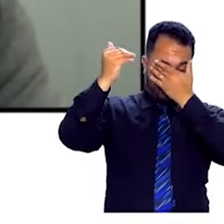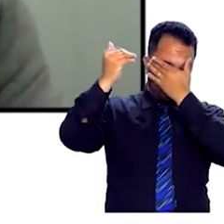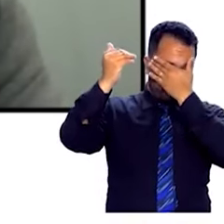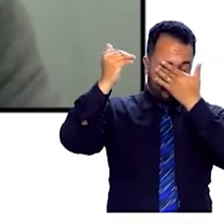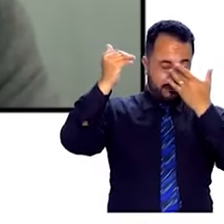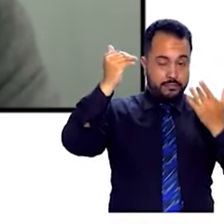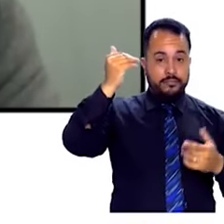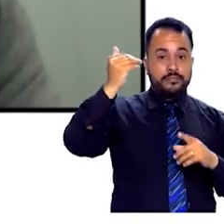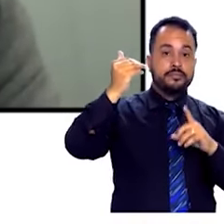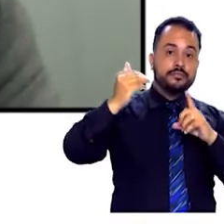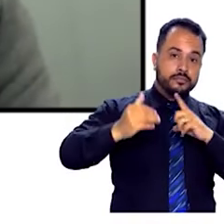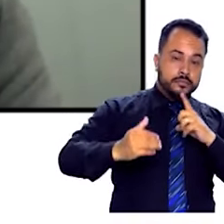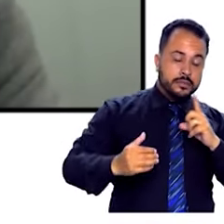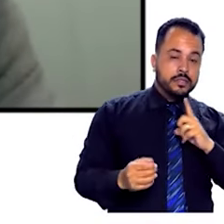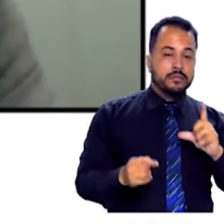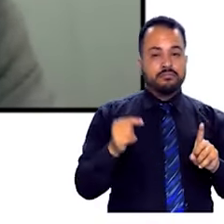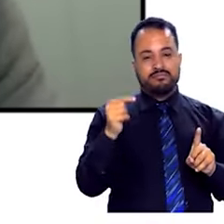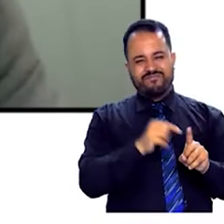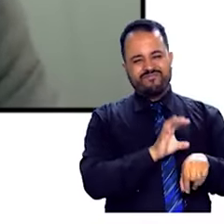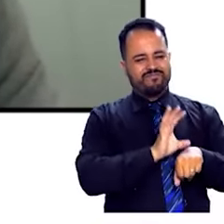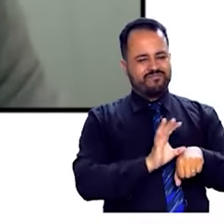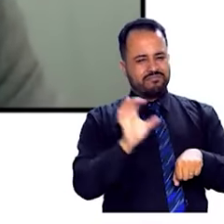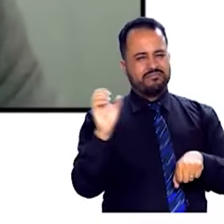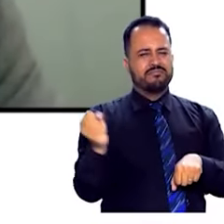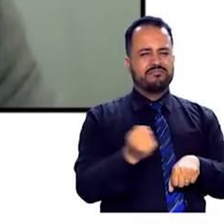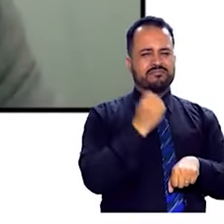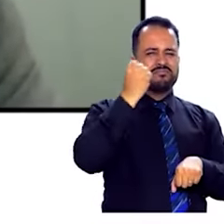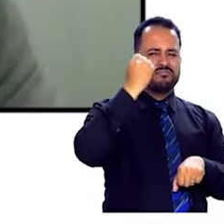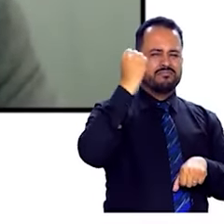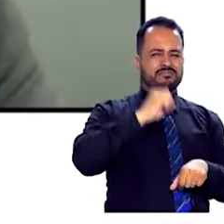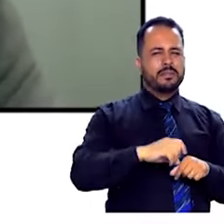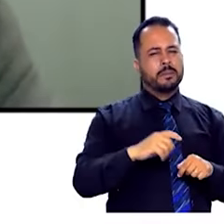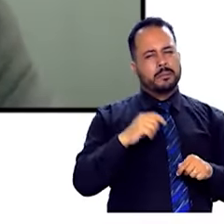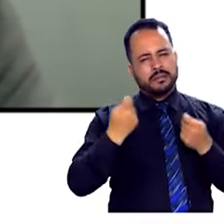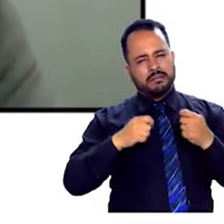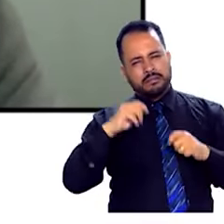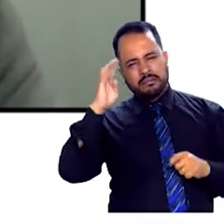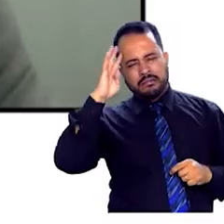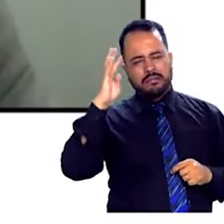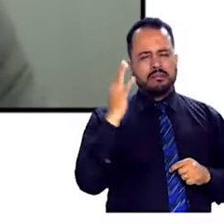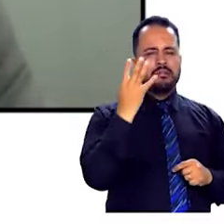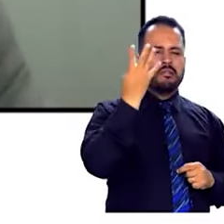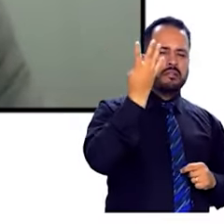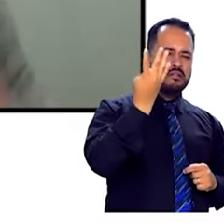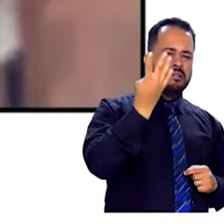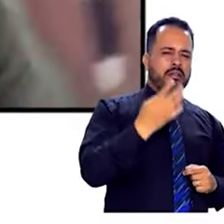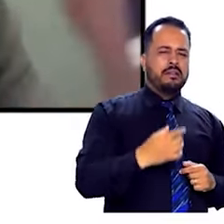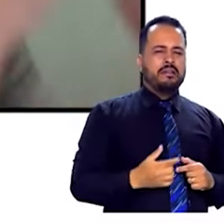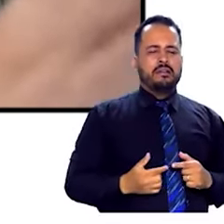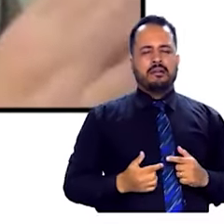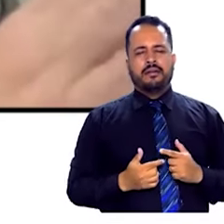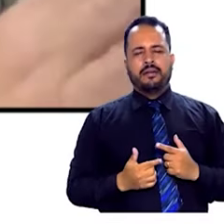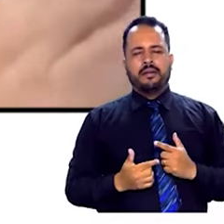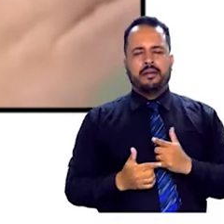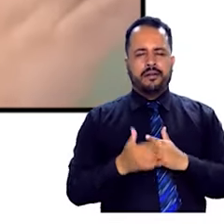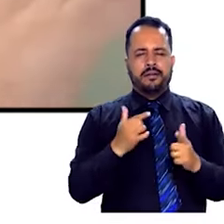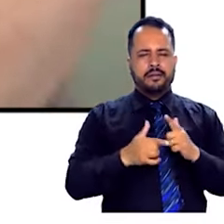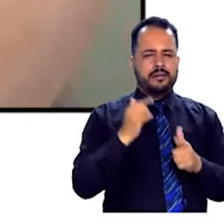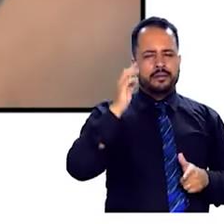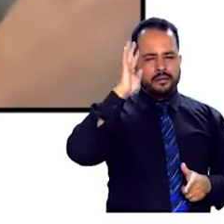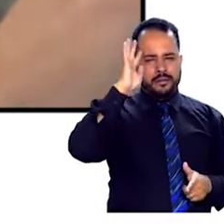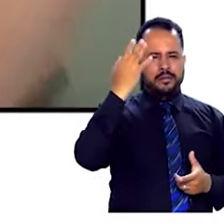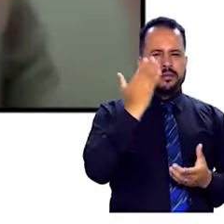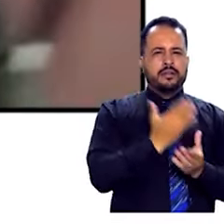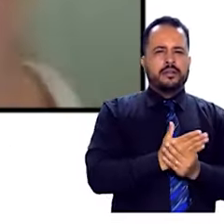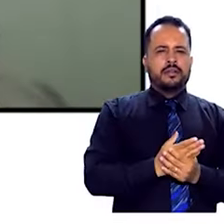tema de modo urgente si no es través de est esta solución acteo fue inicialmente reconocido